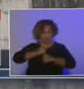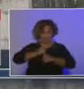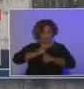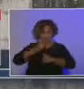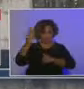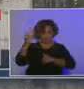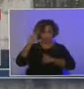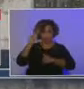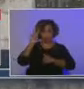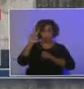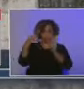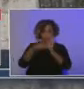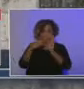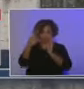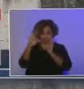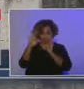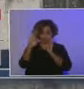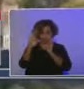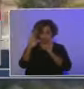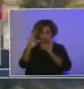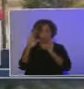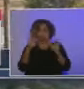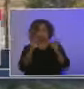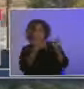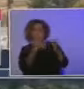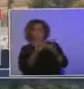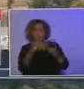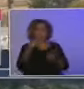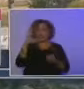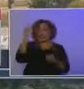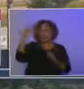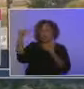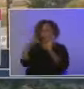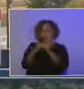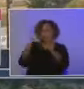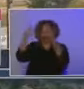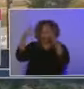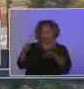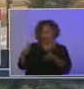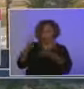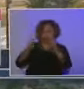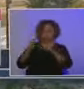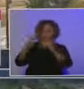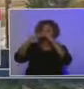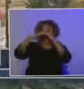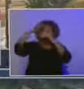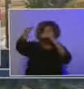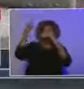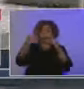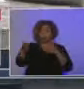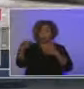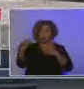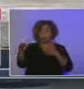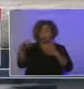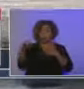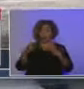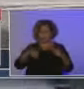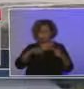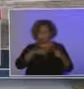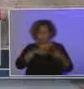año 2019, en que dijo que eran 30.000 lo que quedaban de toldos azules. Eso, la cifra, tenemos